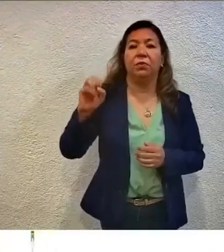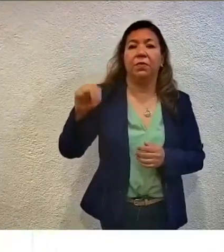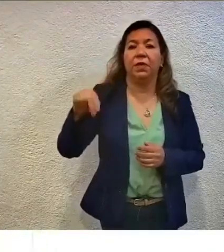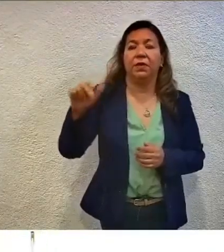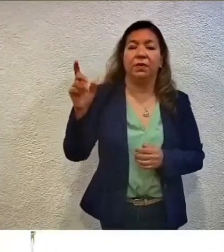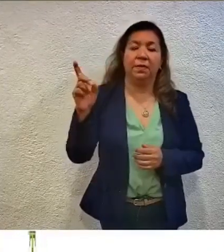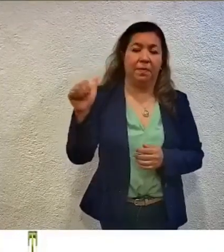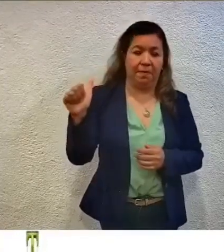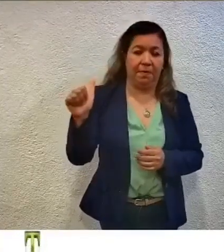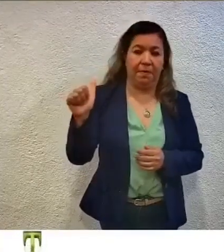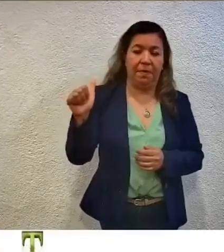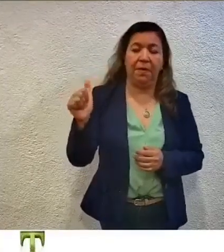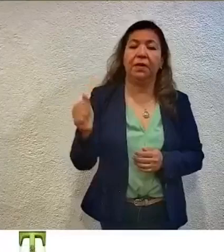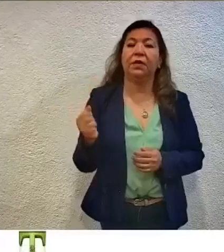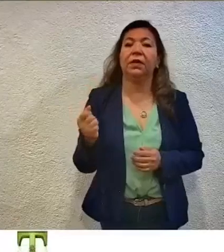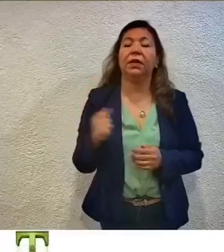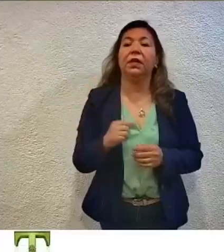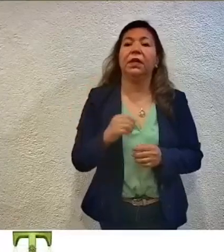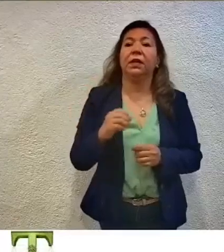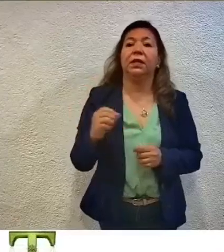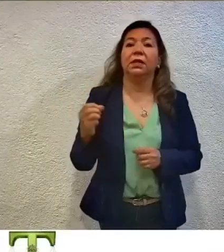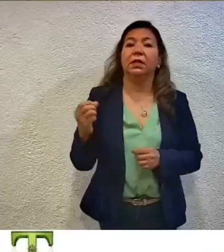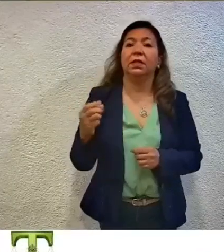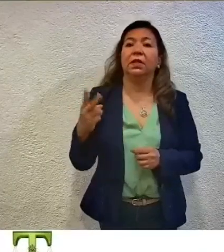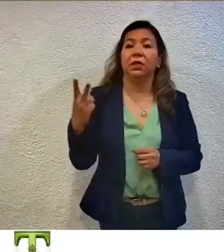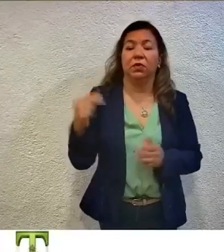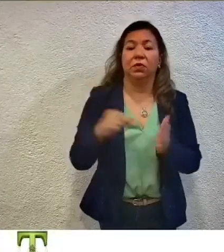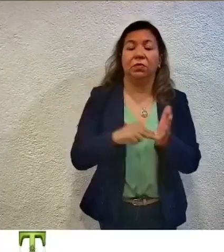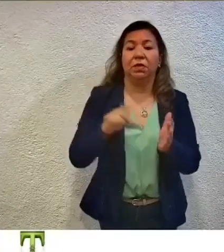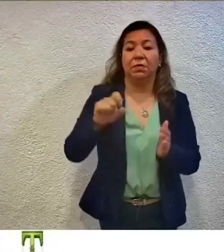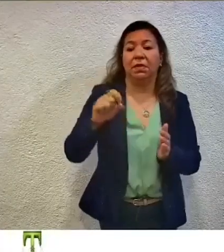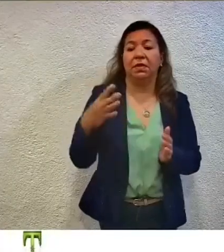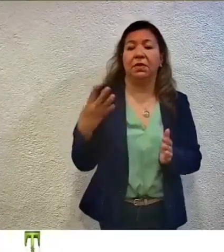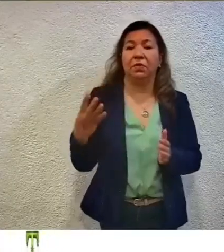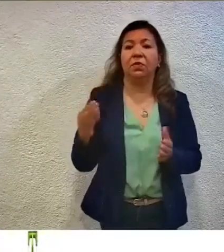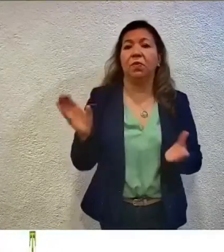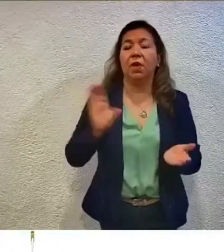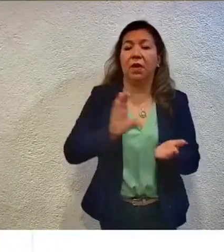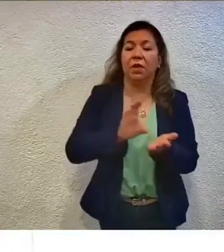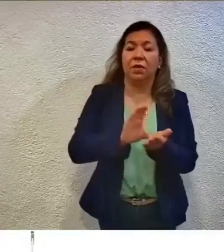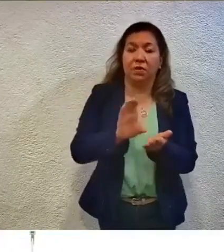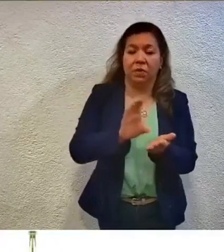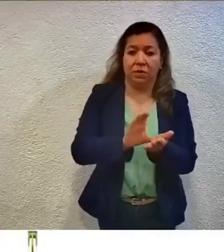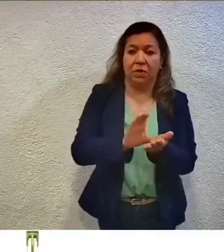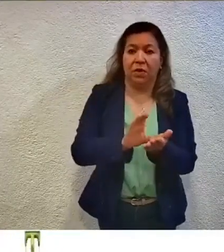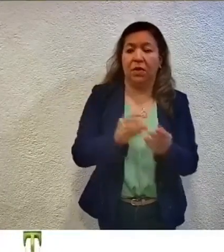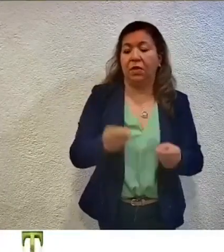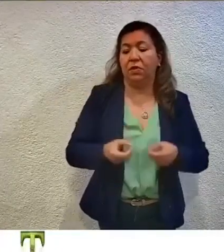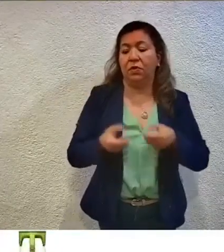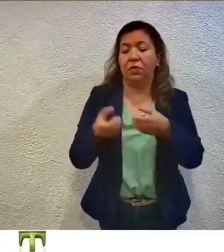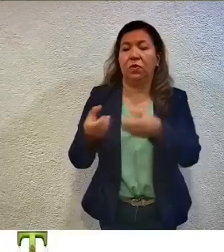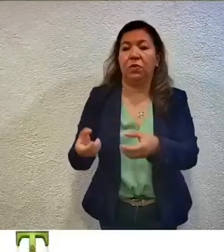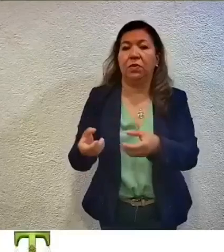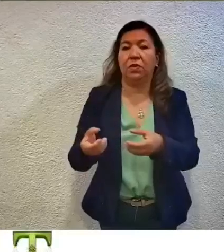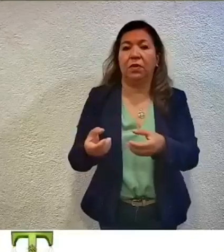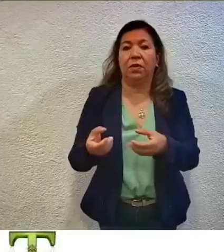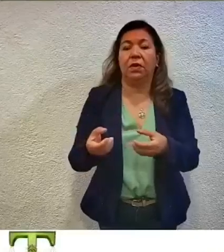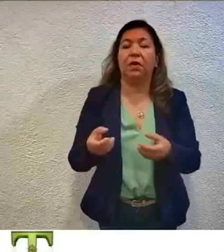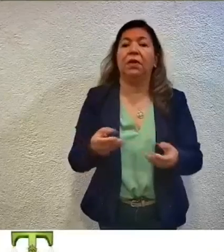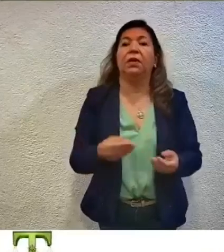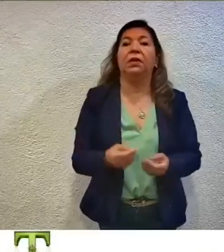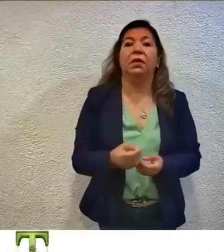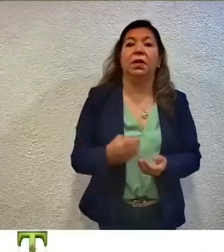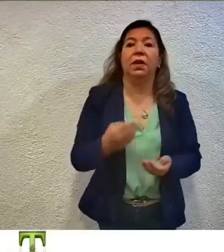electoral ciudadano 224 del 2024, acumulados, que fueron turnados a la ponencia a cargo de